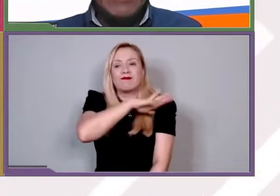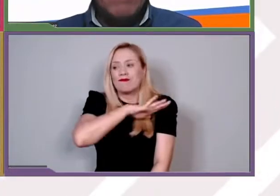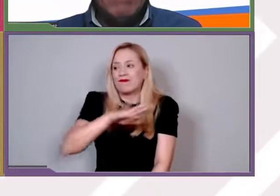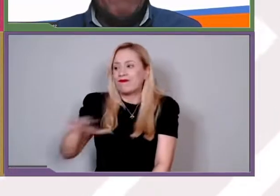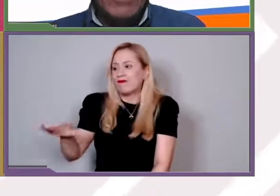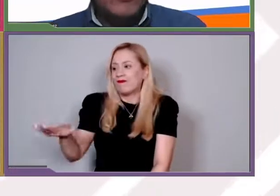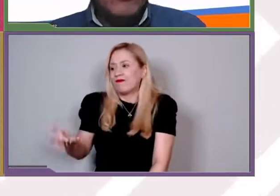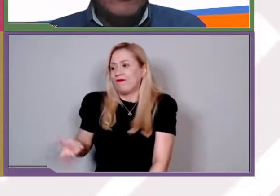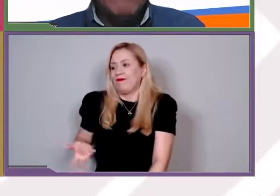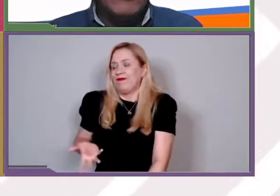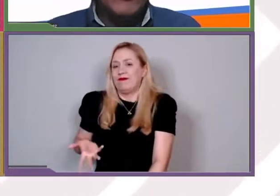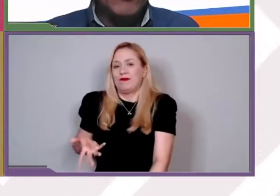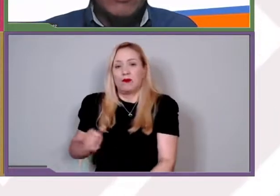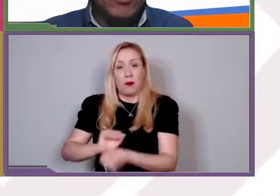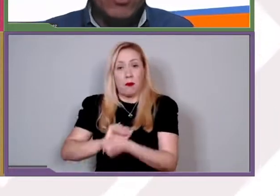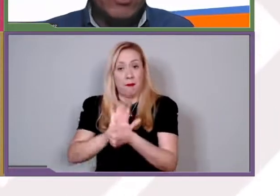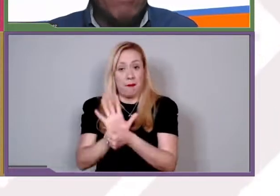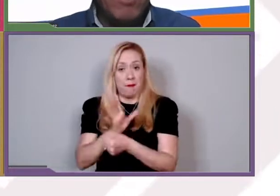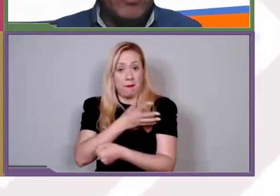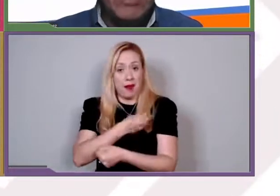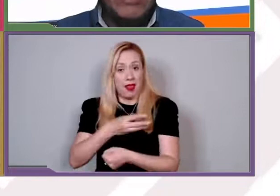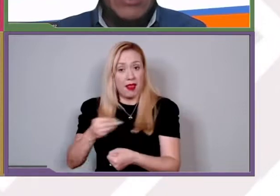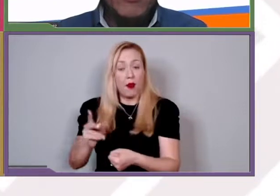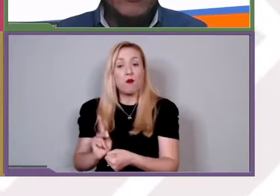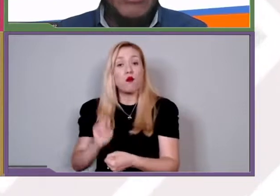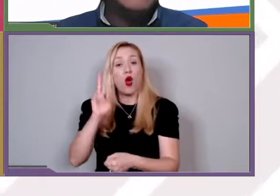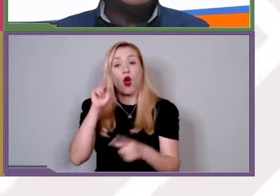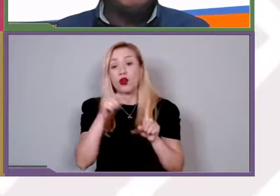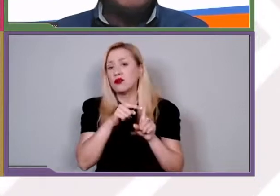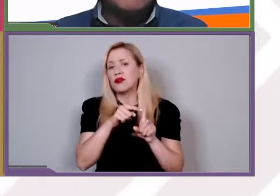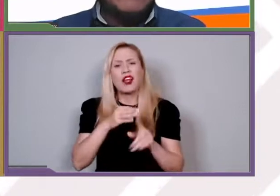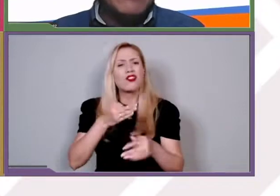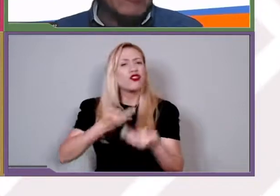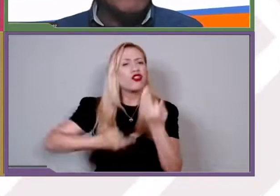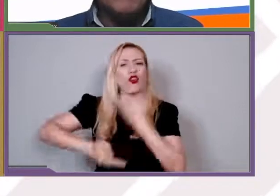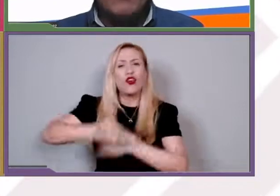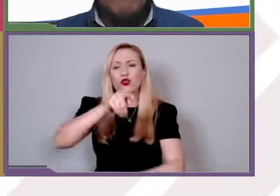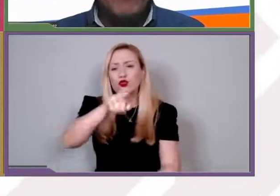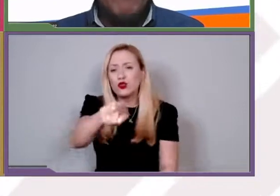propia pandemia, porque eso nos rebasó a todos, a propios y extraños. Se vieron